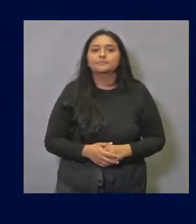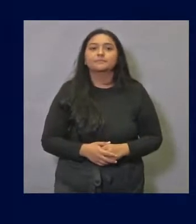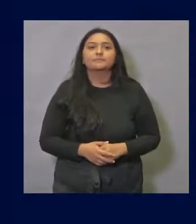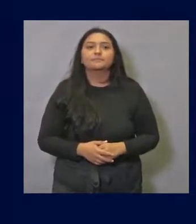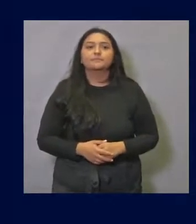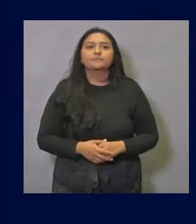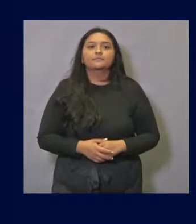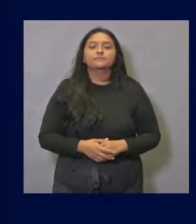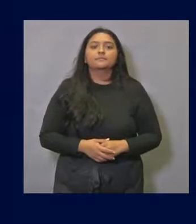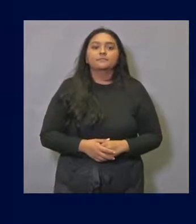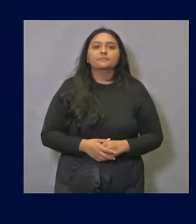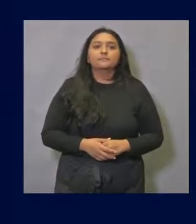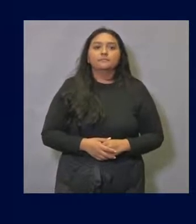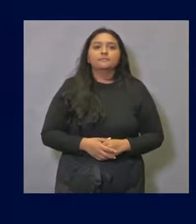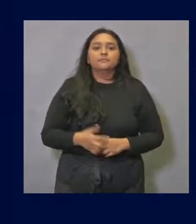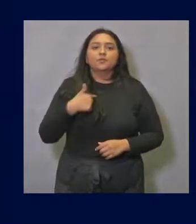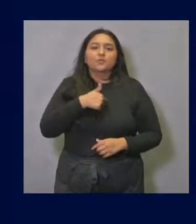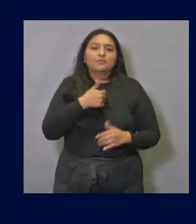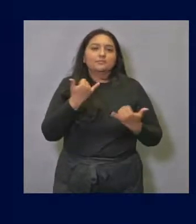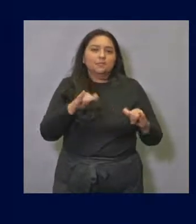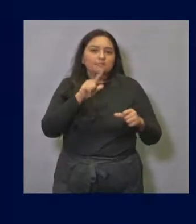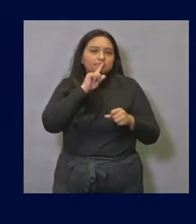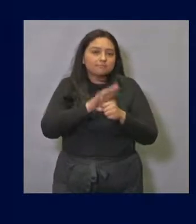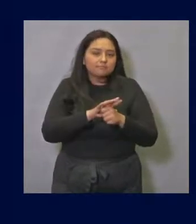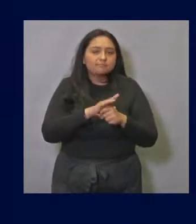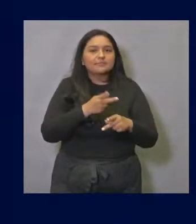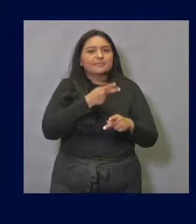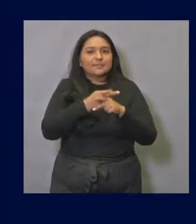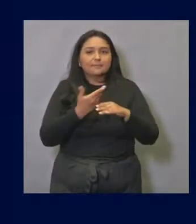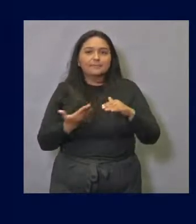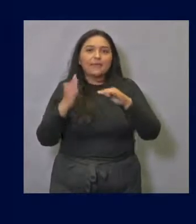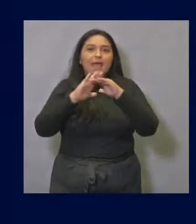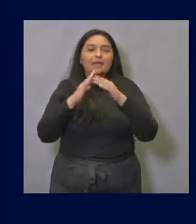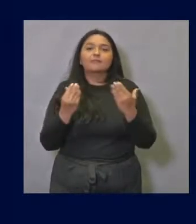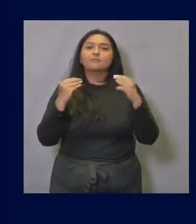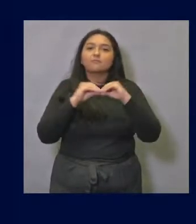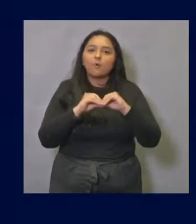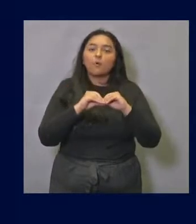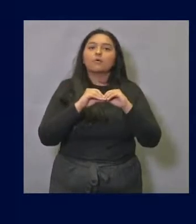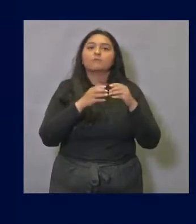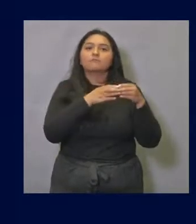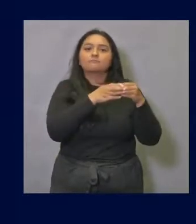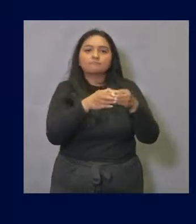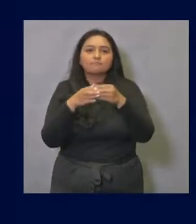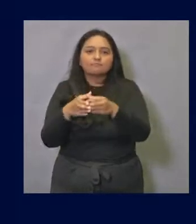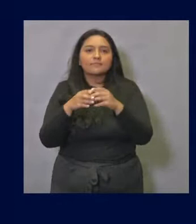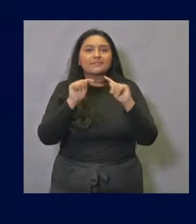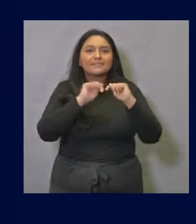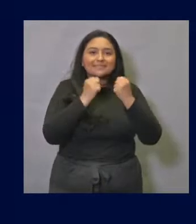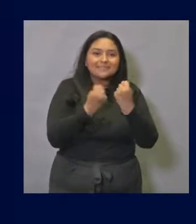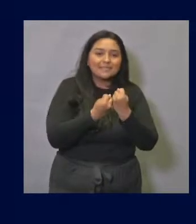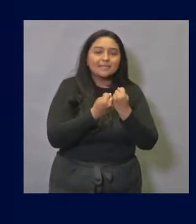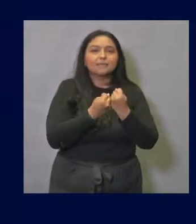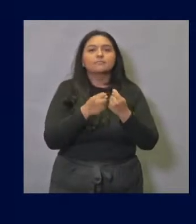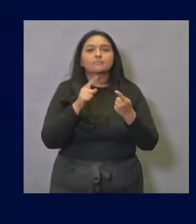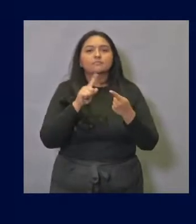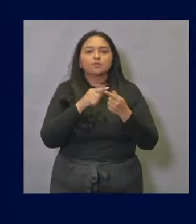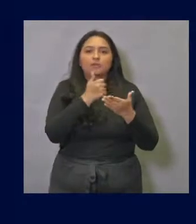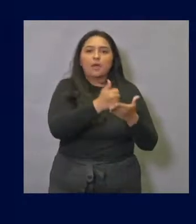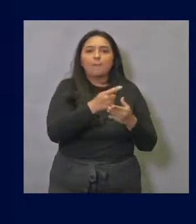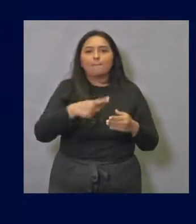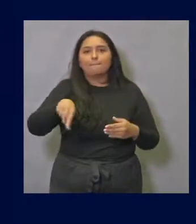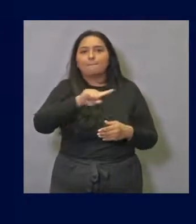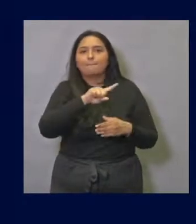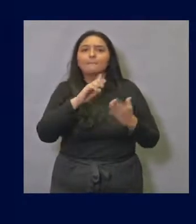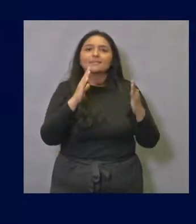Seguimos comprometidos con aumentar el número de centros de vacunación en los códigos postales más afectados en el condado de Los Ángeles.